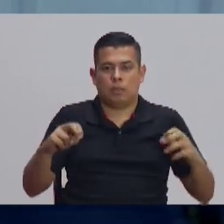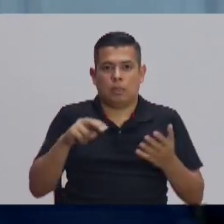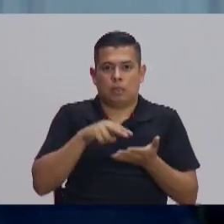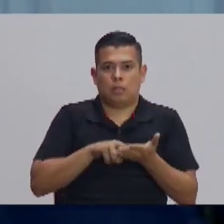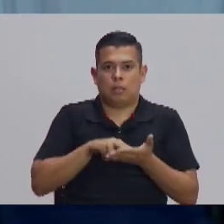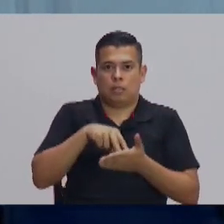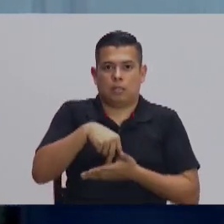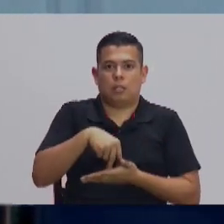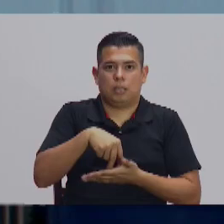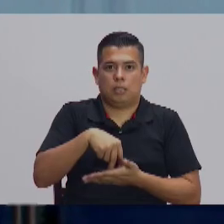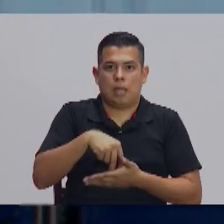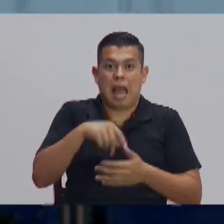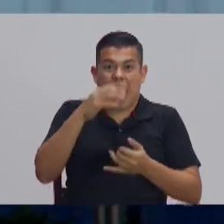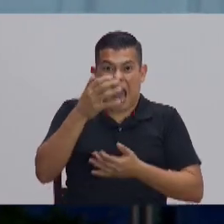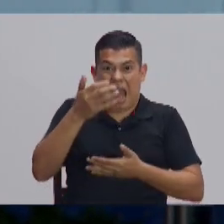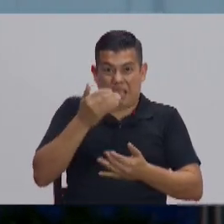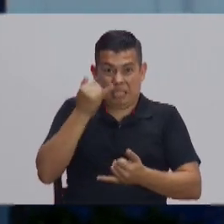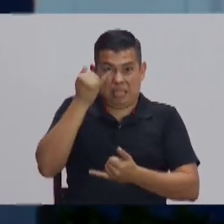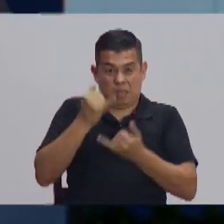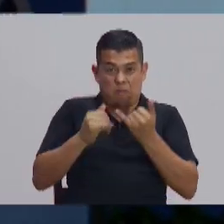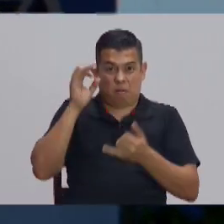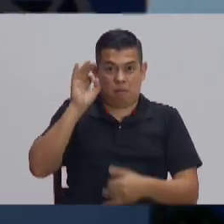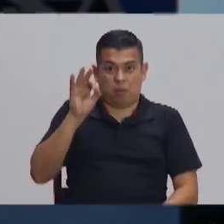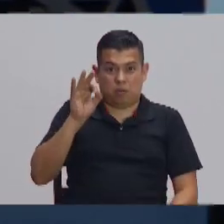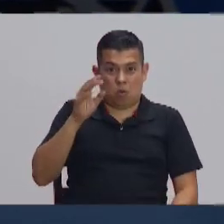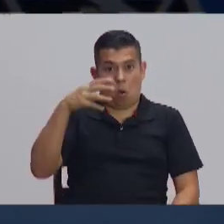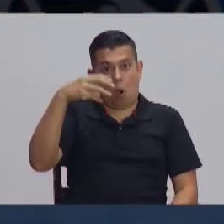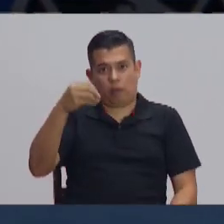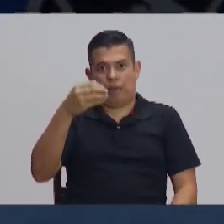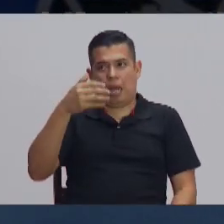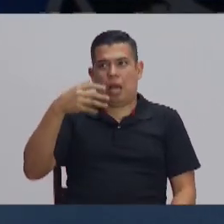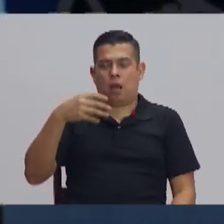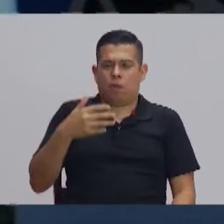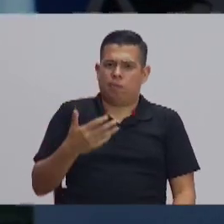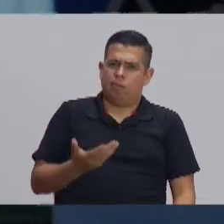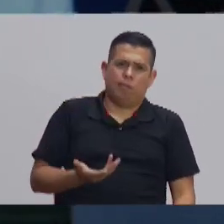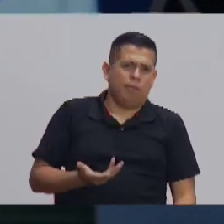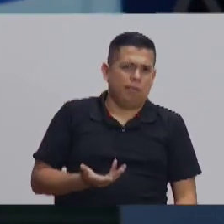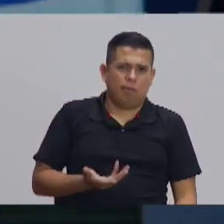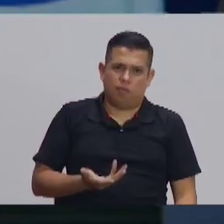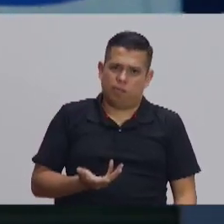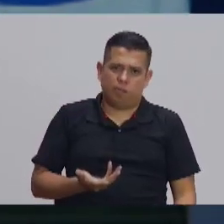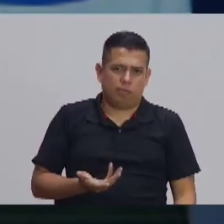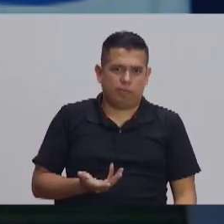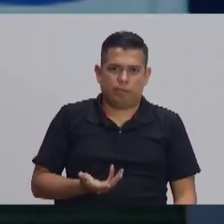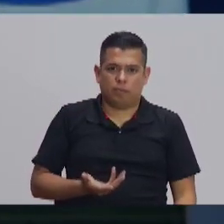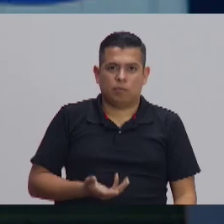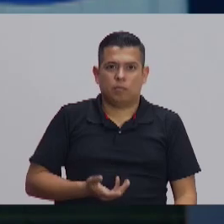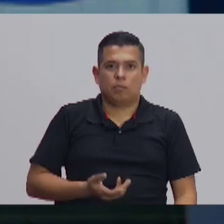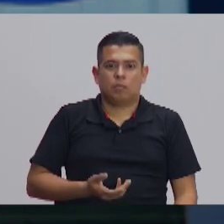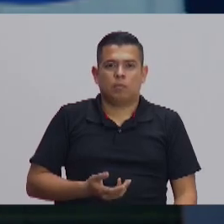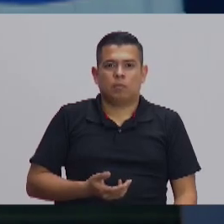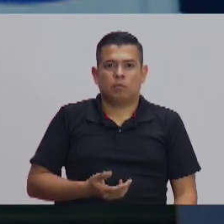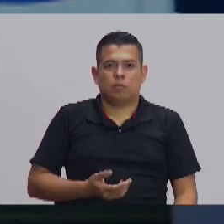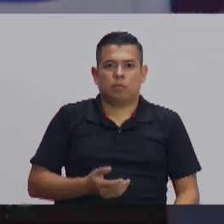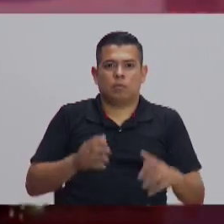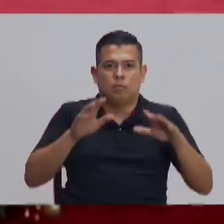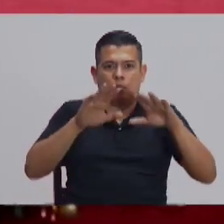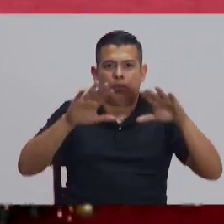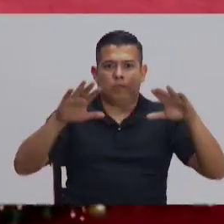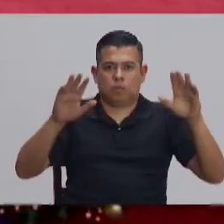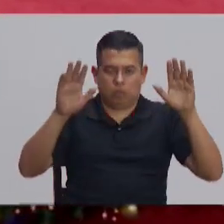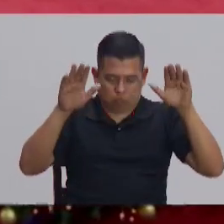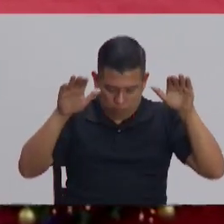se levantan perdóname que te lo diga pero es la realidad cuando el tabernáculo estaba elegido